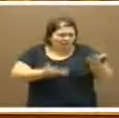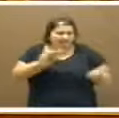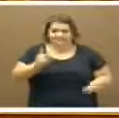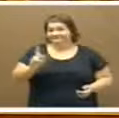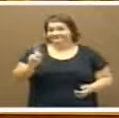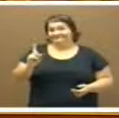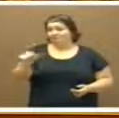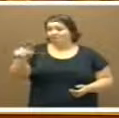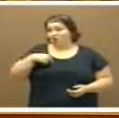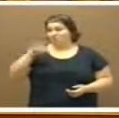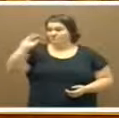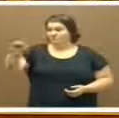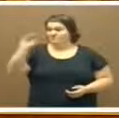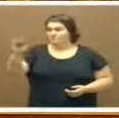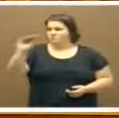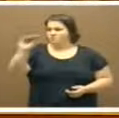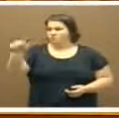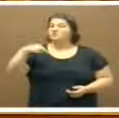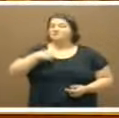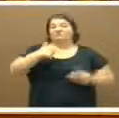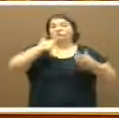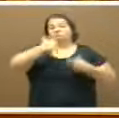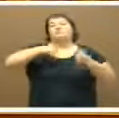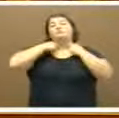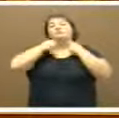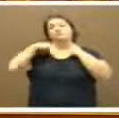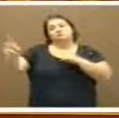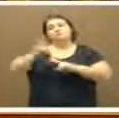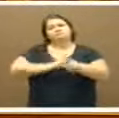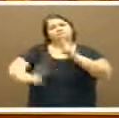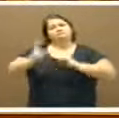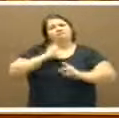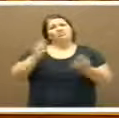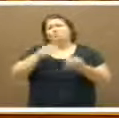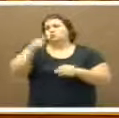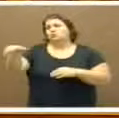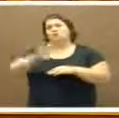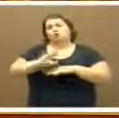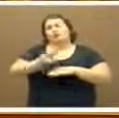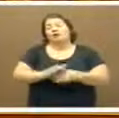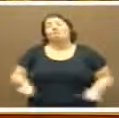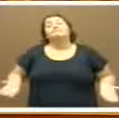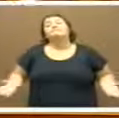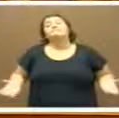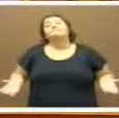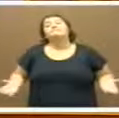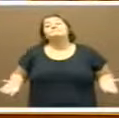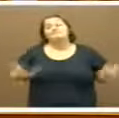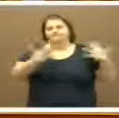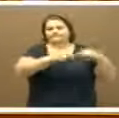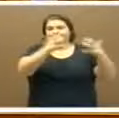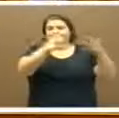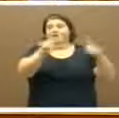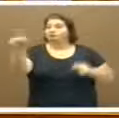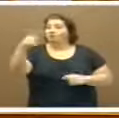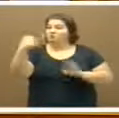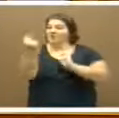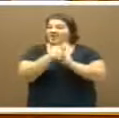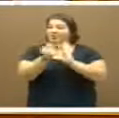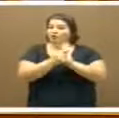responder a mis preguntas como diputado, señor consejero. Usted habla de cifras, pero coge la cifra que le interesa.